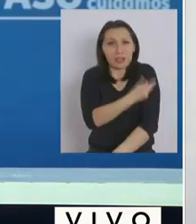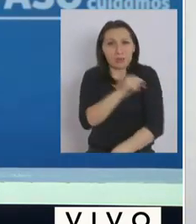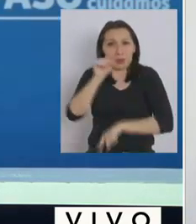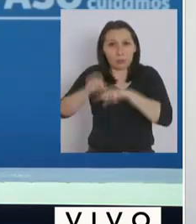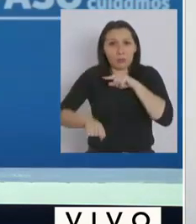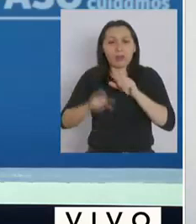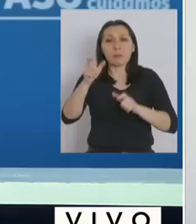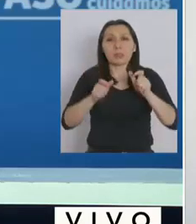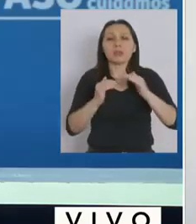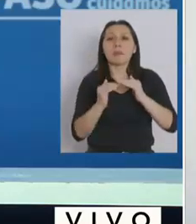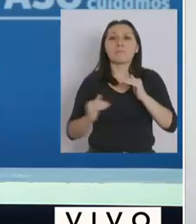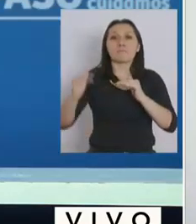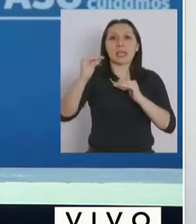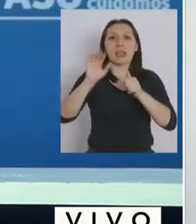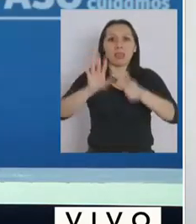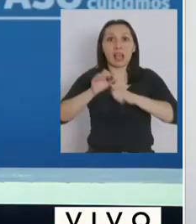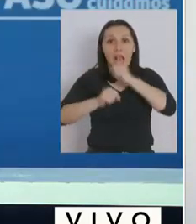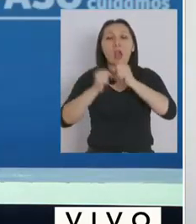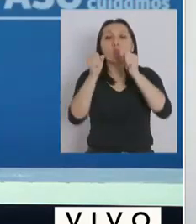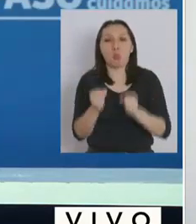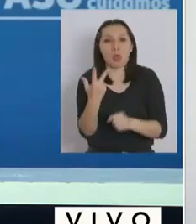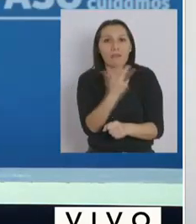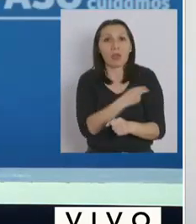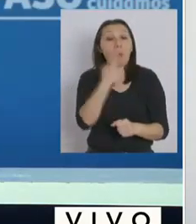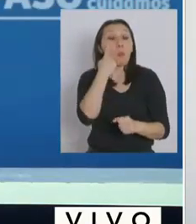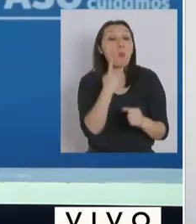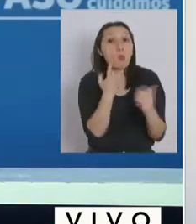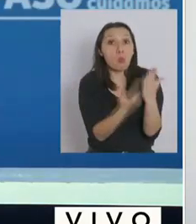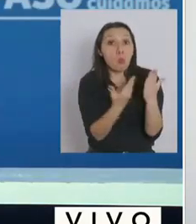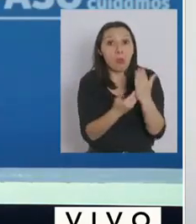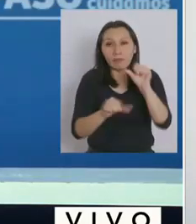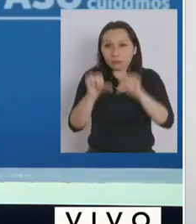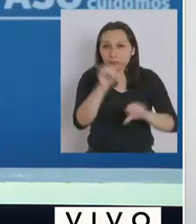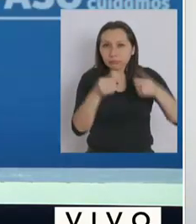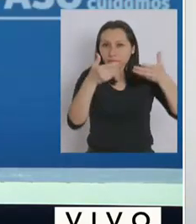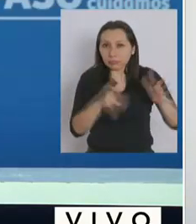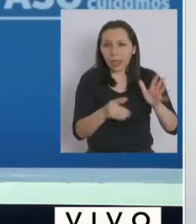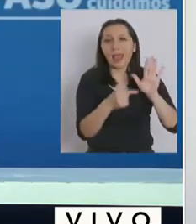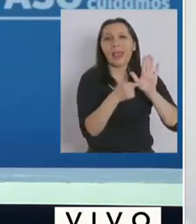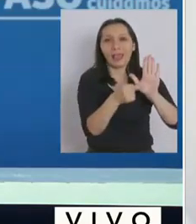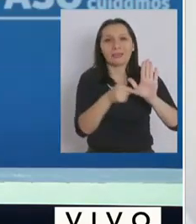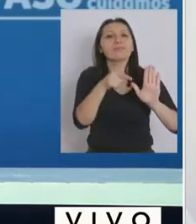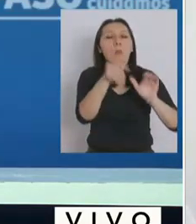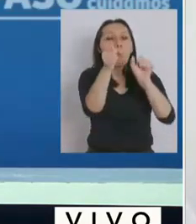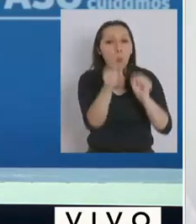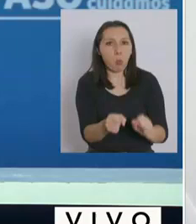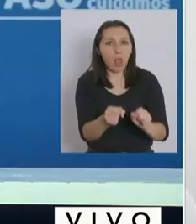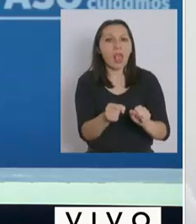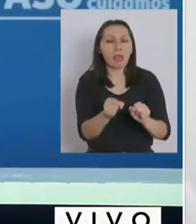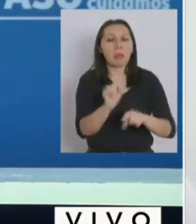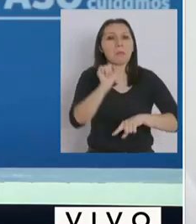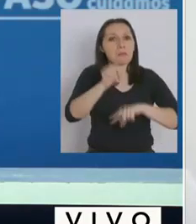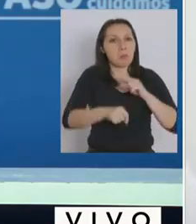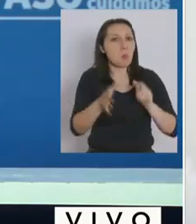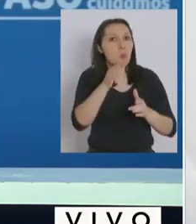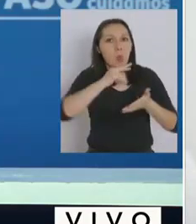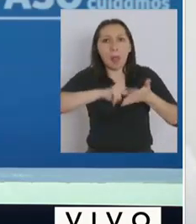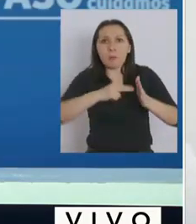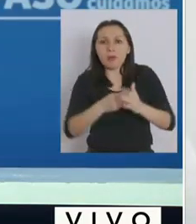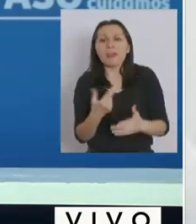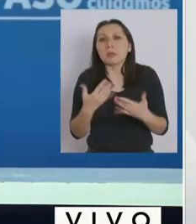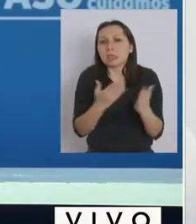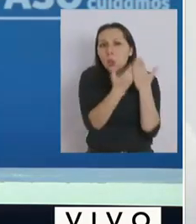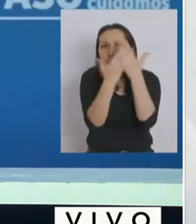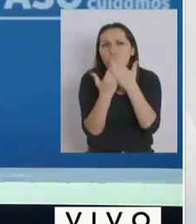las personas mayores de 16 años porque la evidencia científica muestra que ese es el grupo que hoy día donde se ha